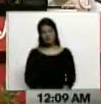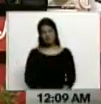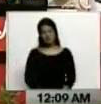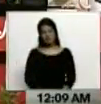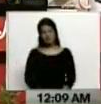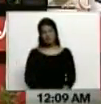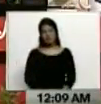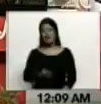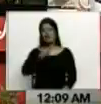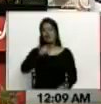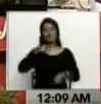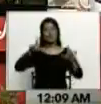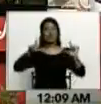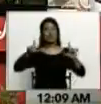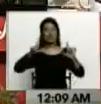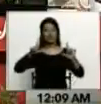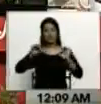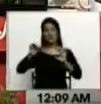quieren